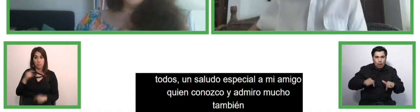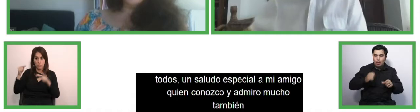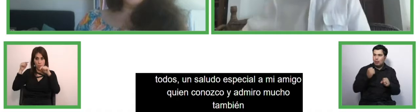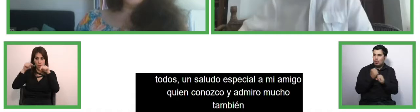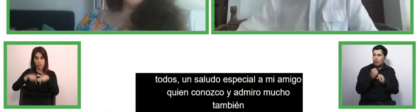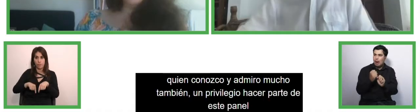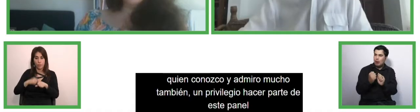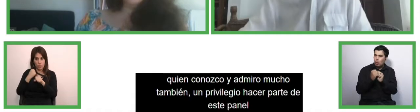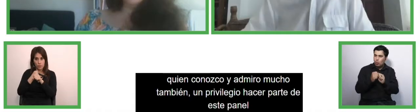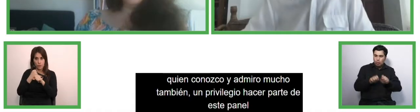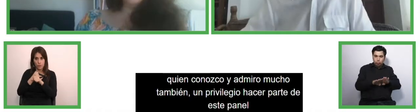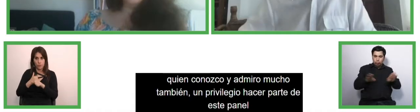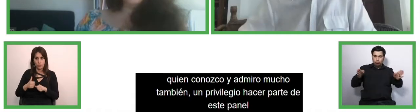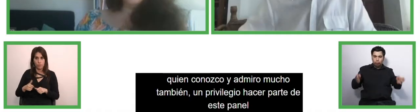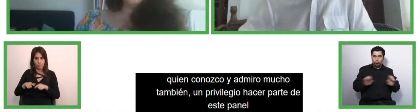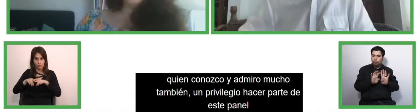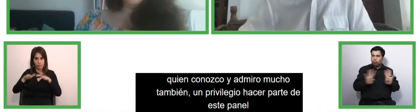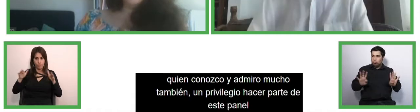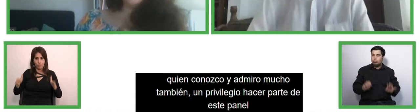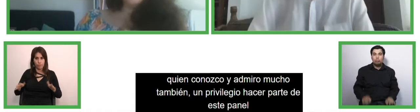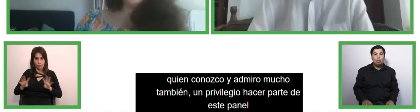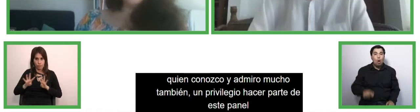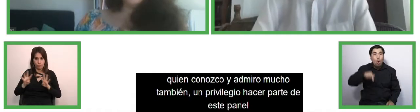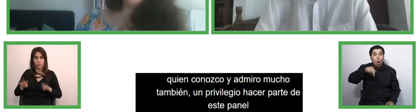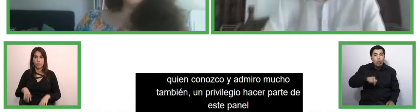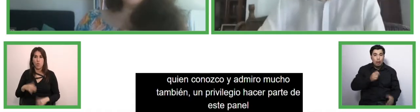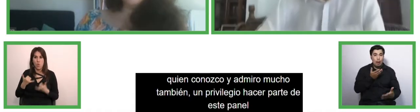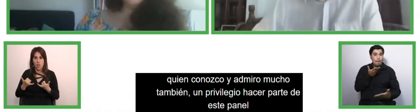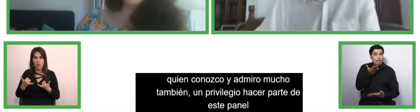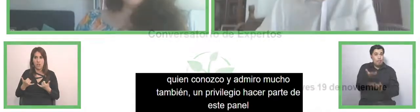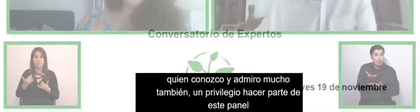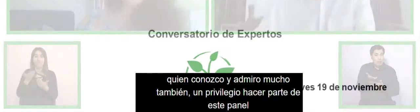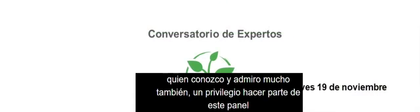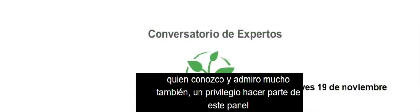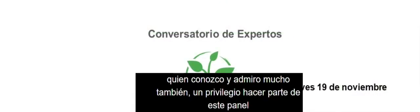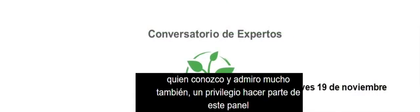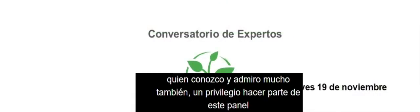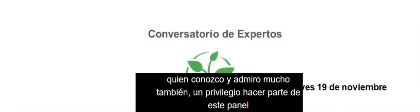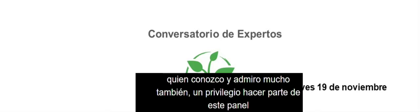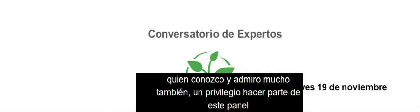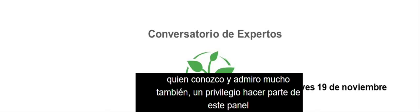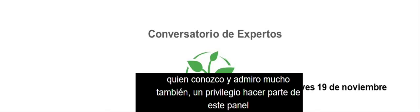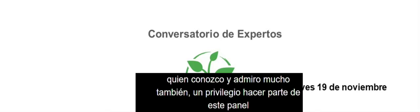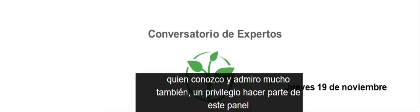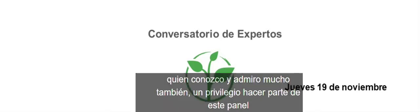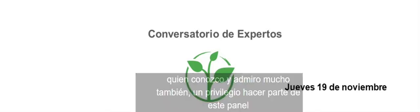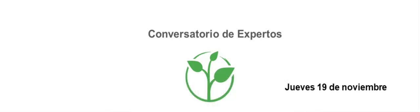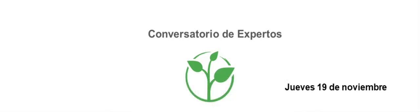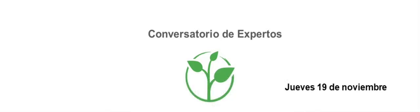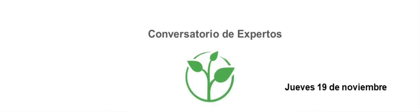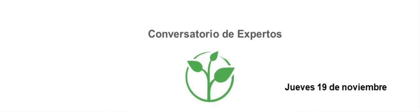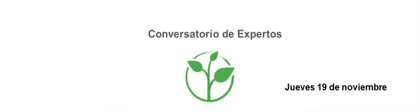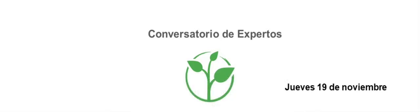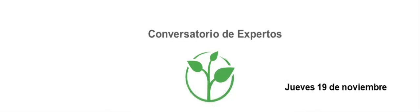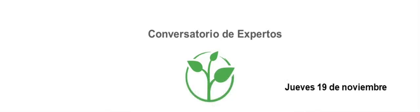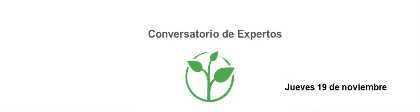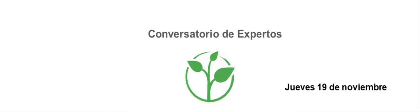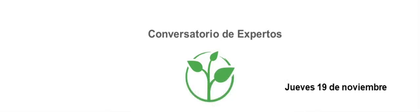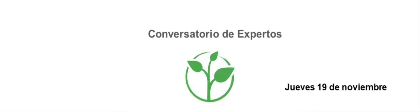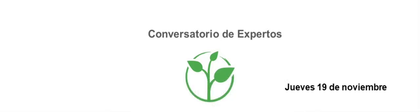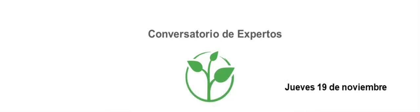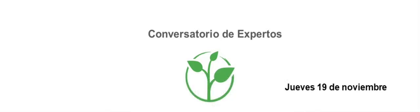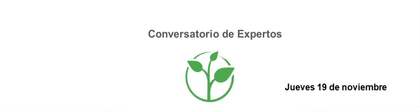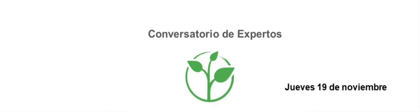Entonces, me pidieron que los acompañara hoy con una presentación. No sé si la podemos proyectar. Sí.